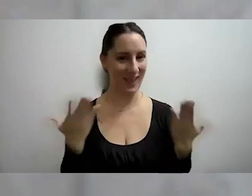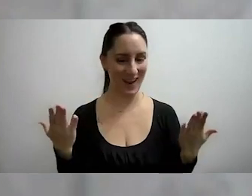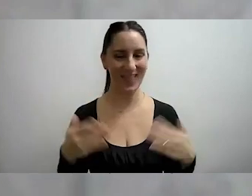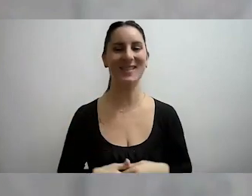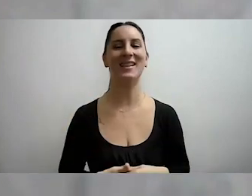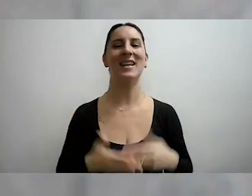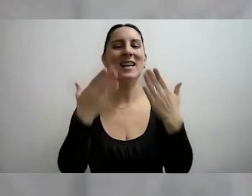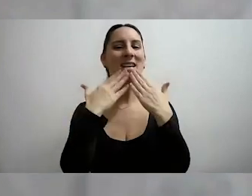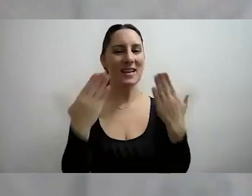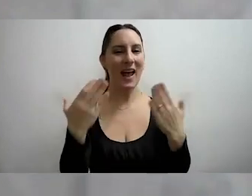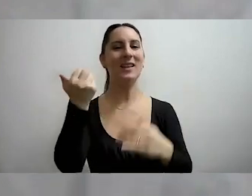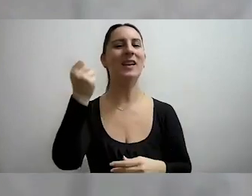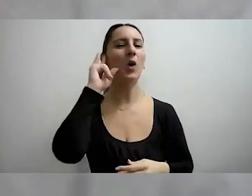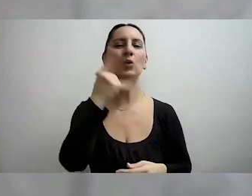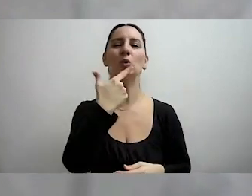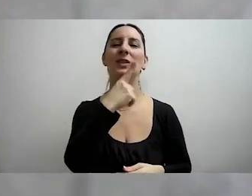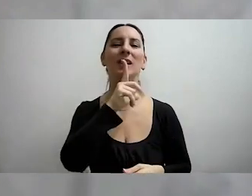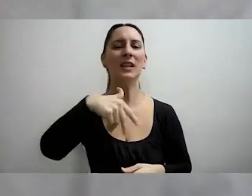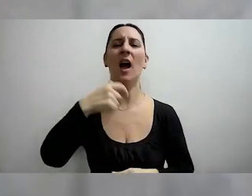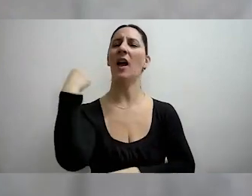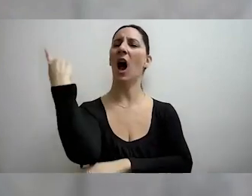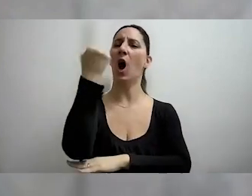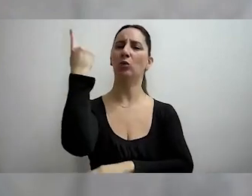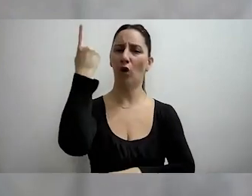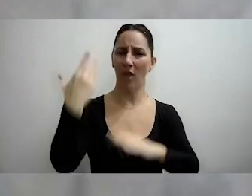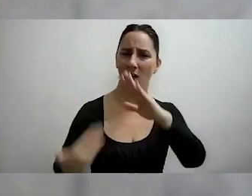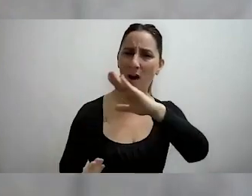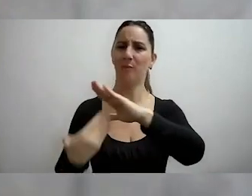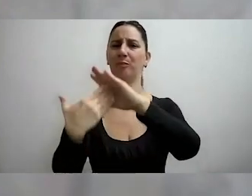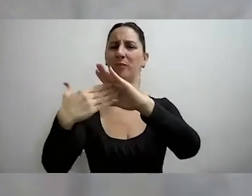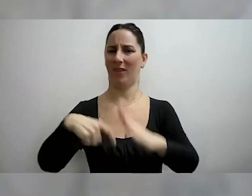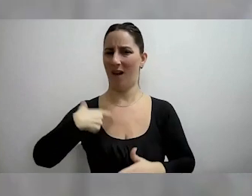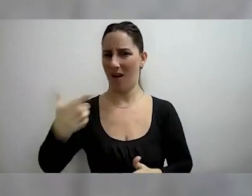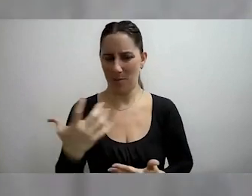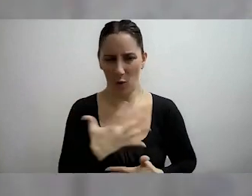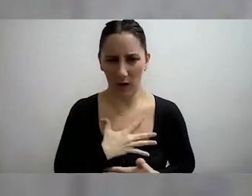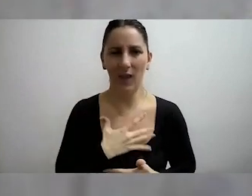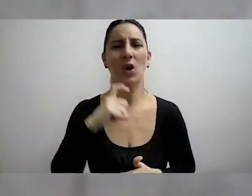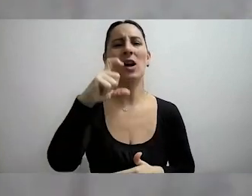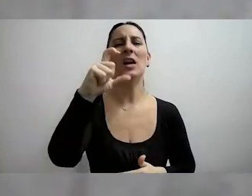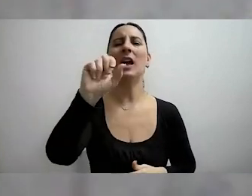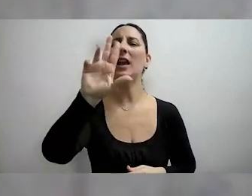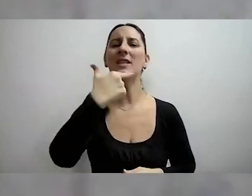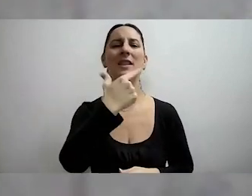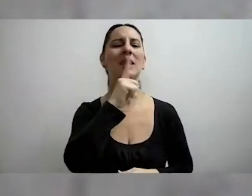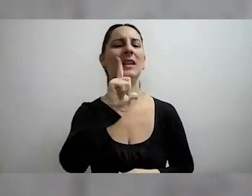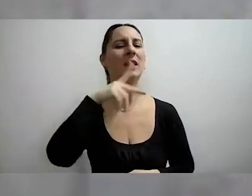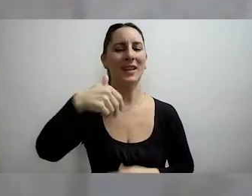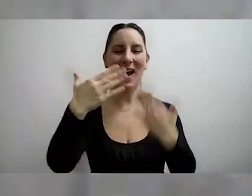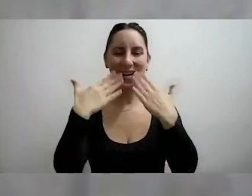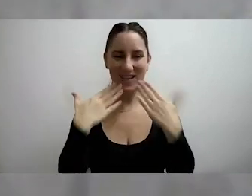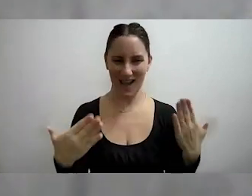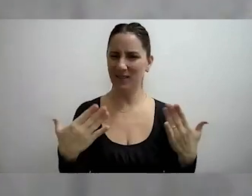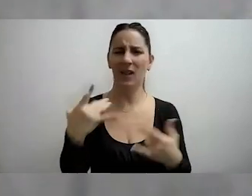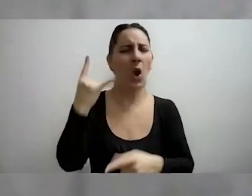Agustina Leche, las autoridades del gremio, de nuestro querido gremio, muchas gracias Cristina Mancilla también, que como siempre